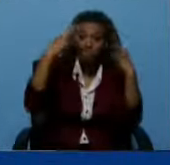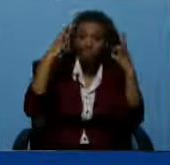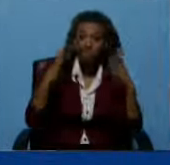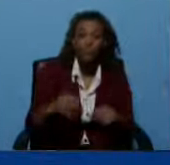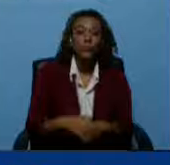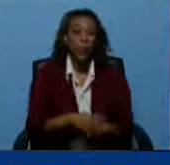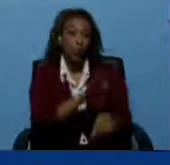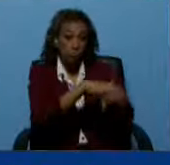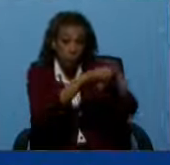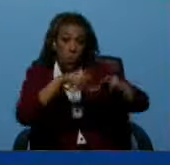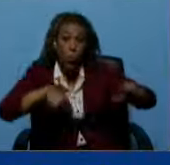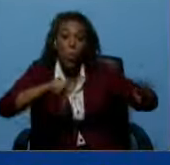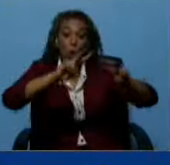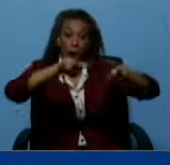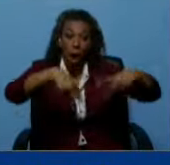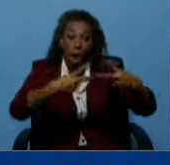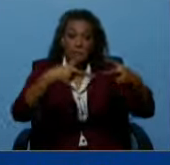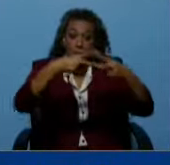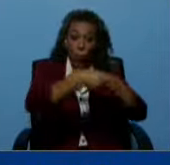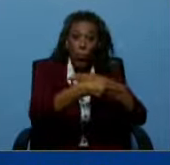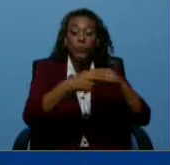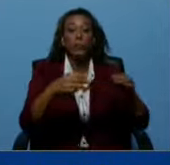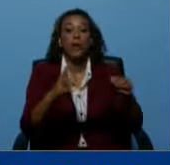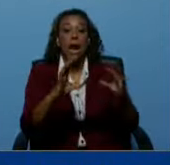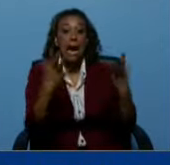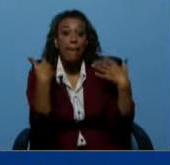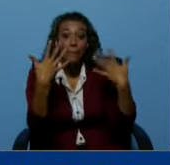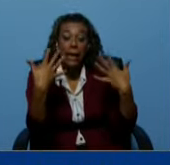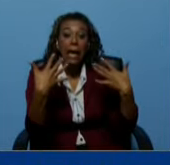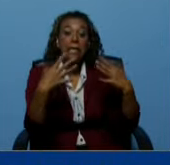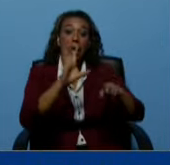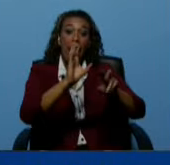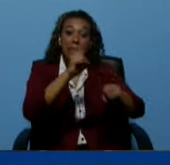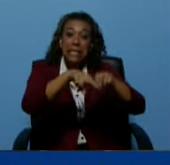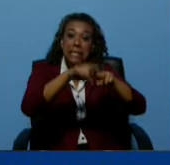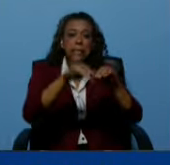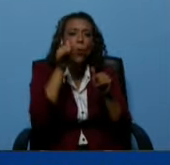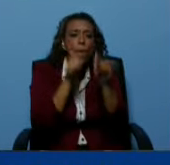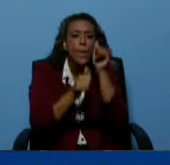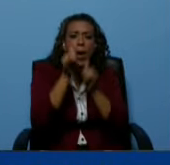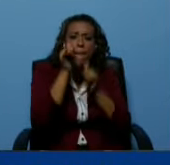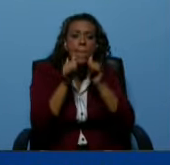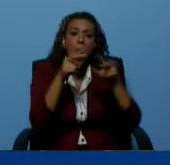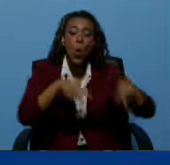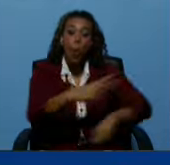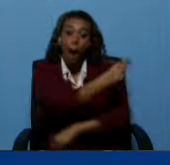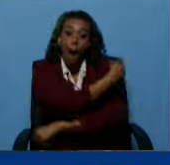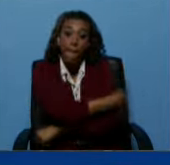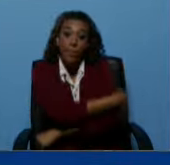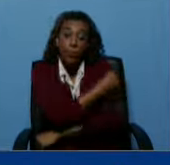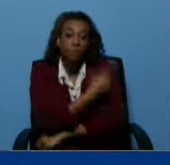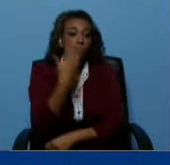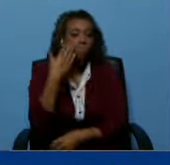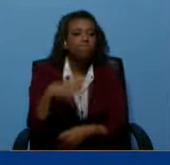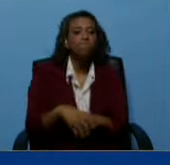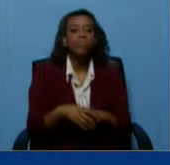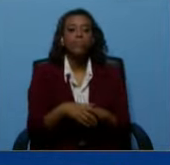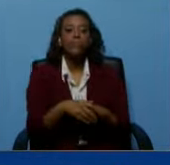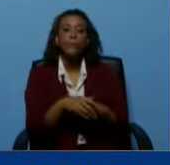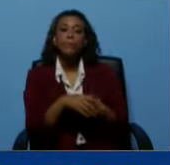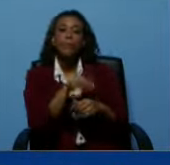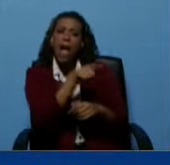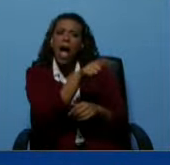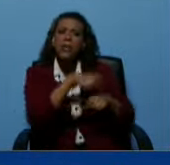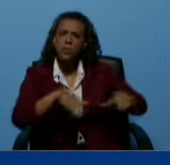con esta reinauguración de la sala de emergencia pediátrica de este hospital Pastor Oropesa Materno